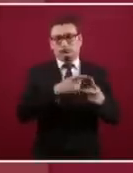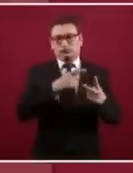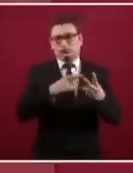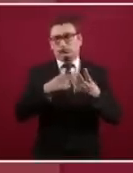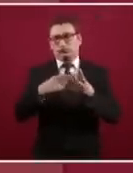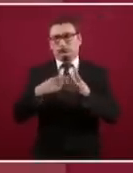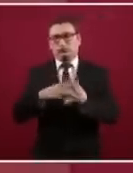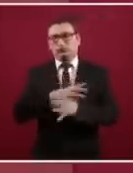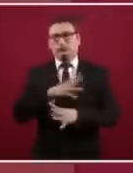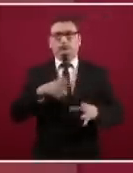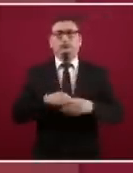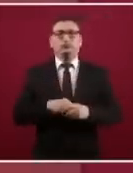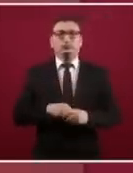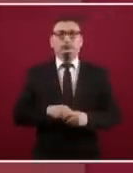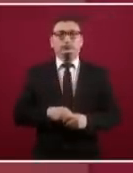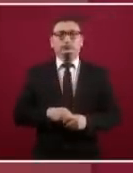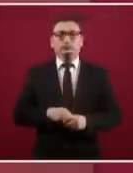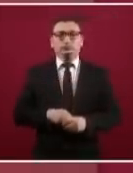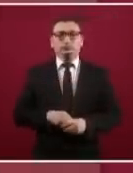de